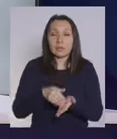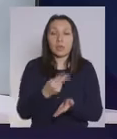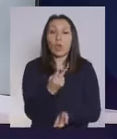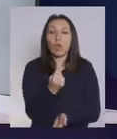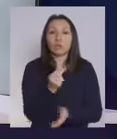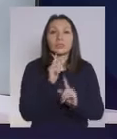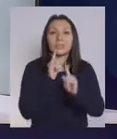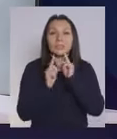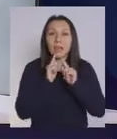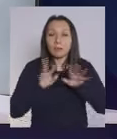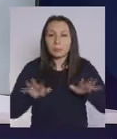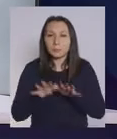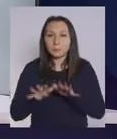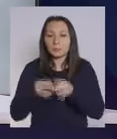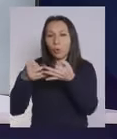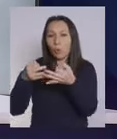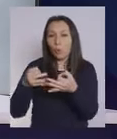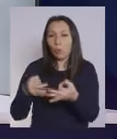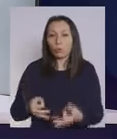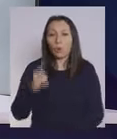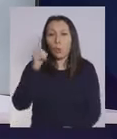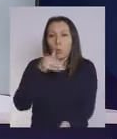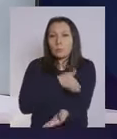26.012 exámenes, totalizando